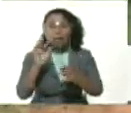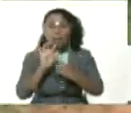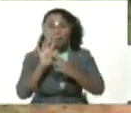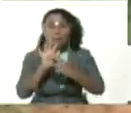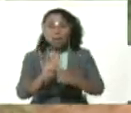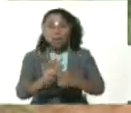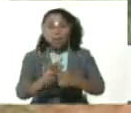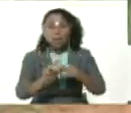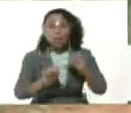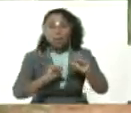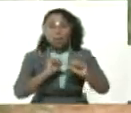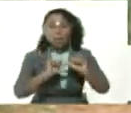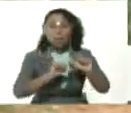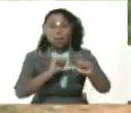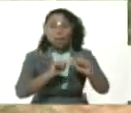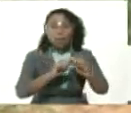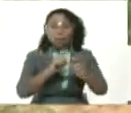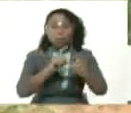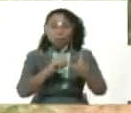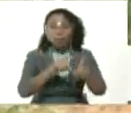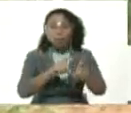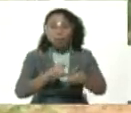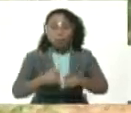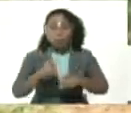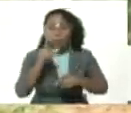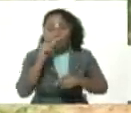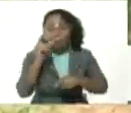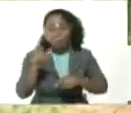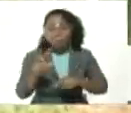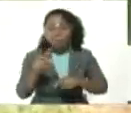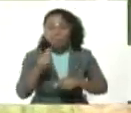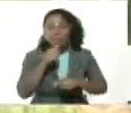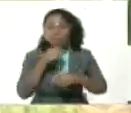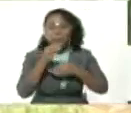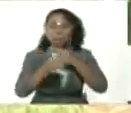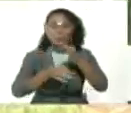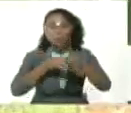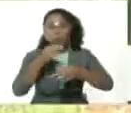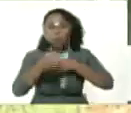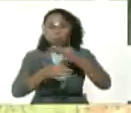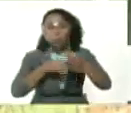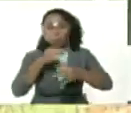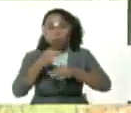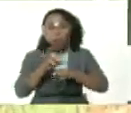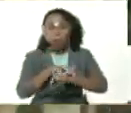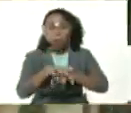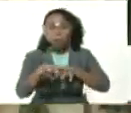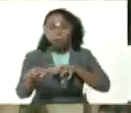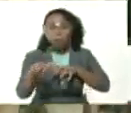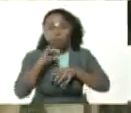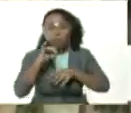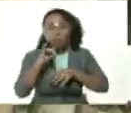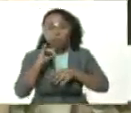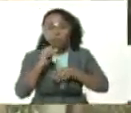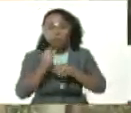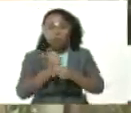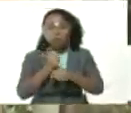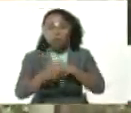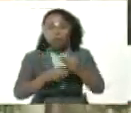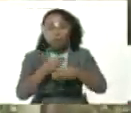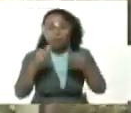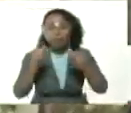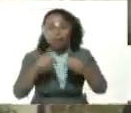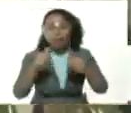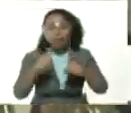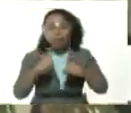representante productor agropecuario Manuel Vega, quien va a describir en mayor detalle el trabajo que realizan ellos aquí en